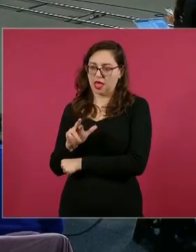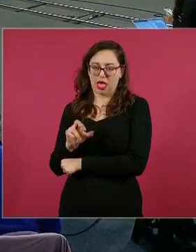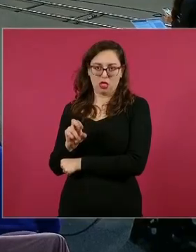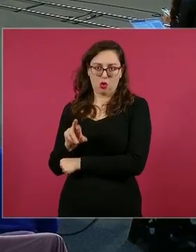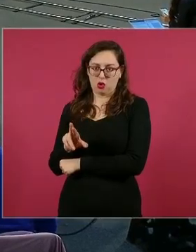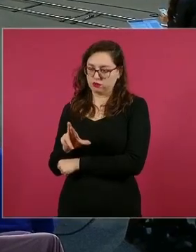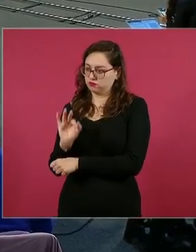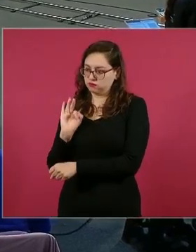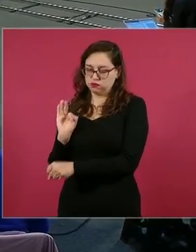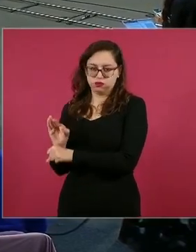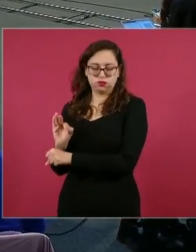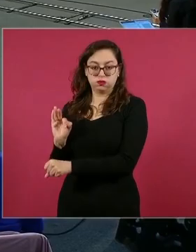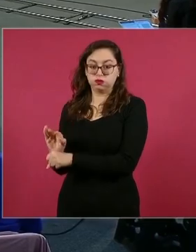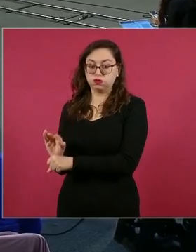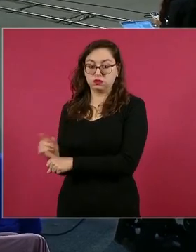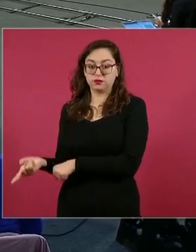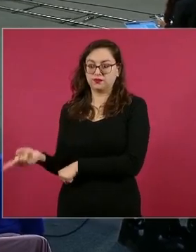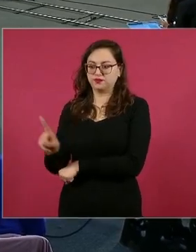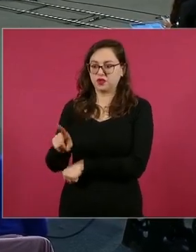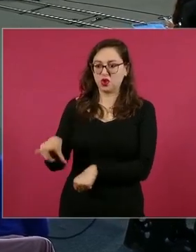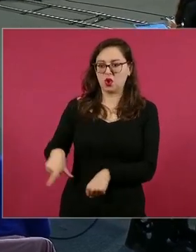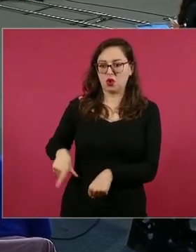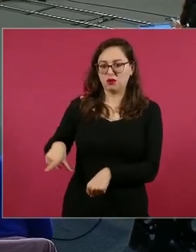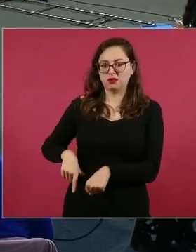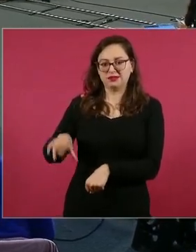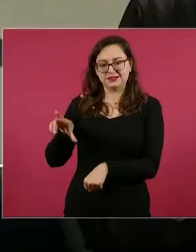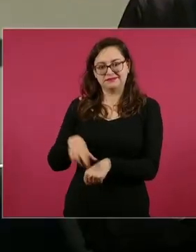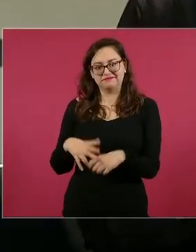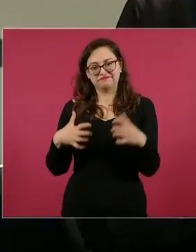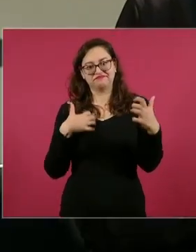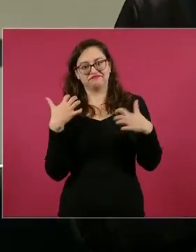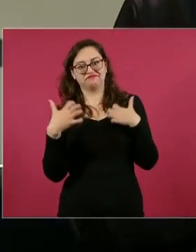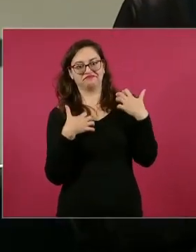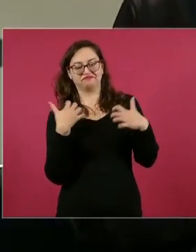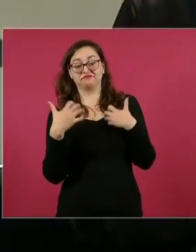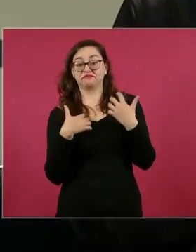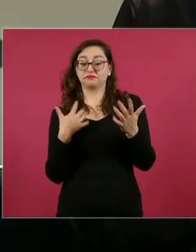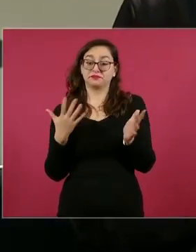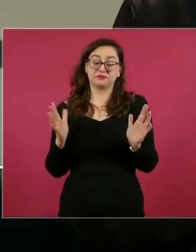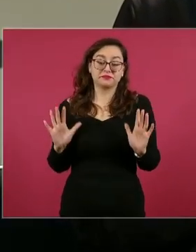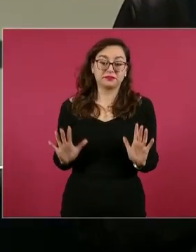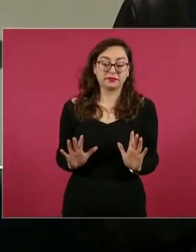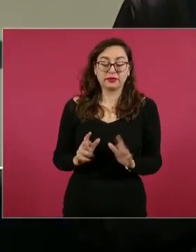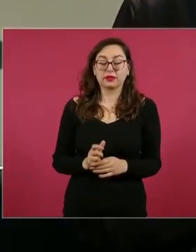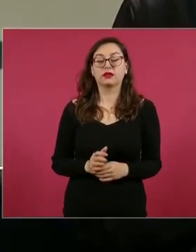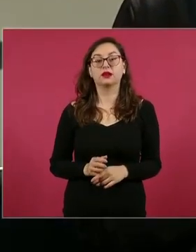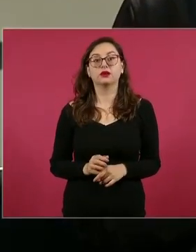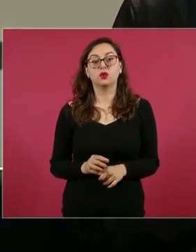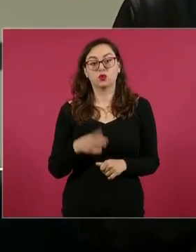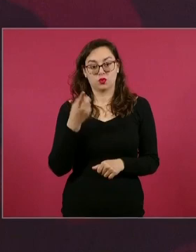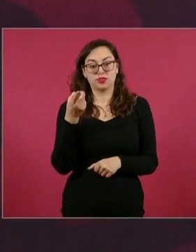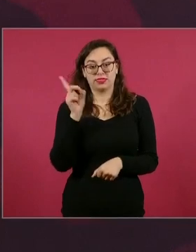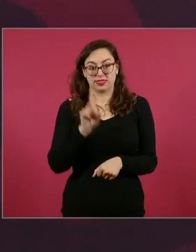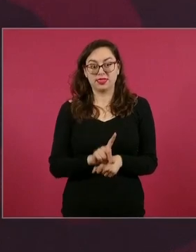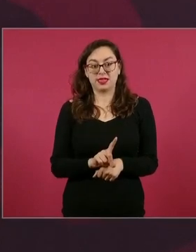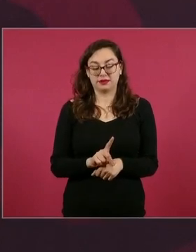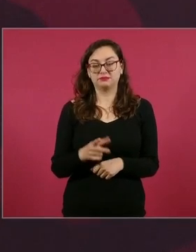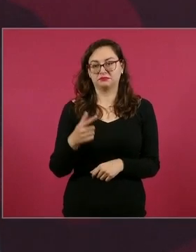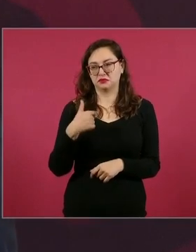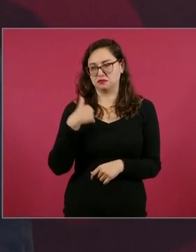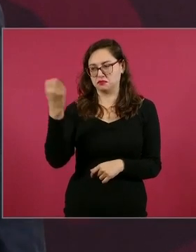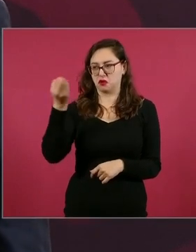Salvador y no le gustó al gobernadores entonces de repente estábamos en una conferencia